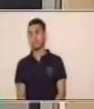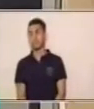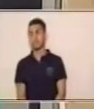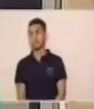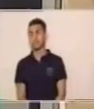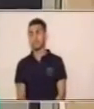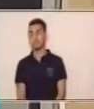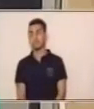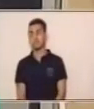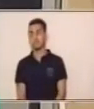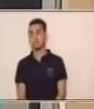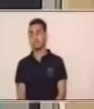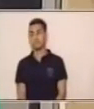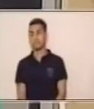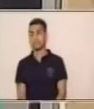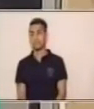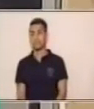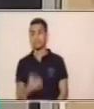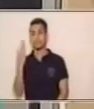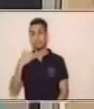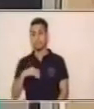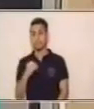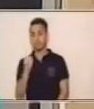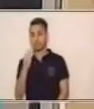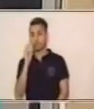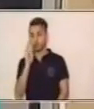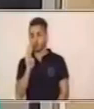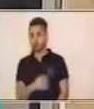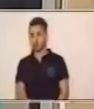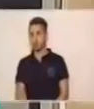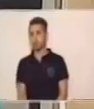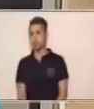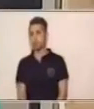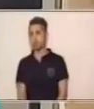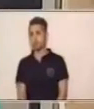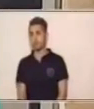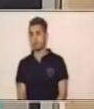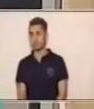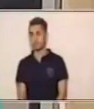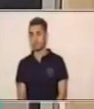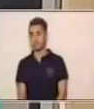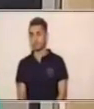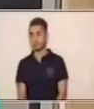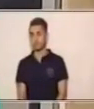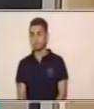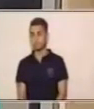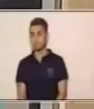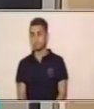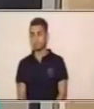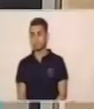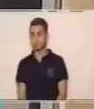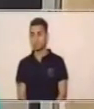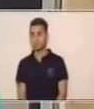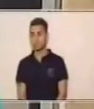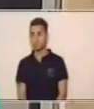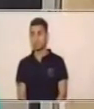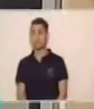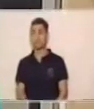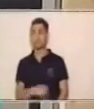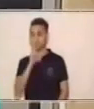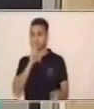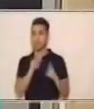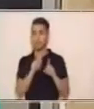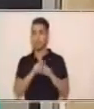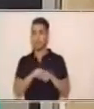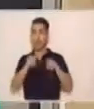felicito. Vamos con la número 2. Como el sapo saltó, conejo también quiere